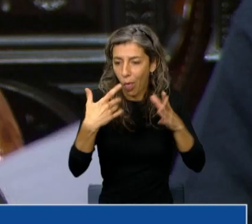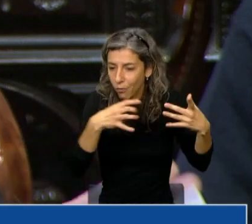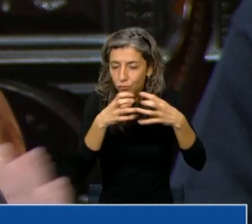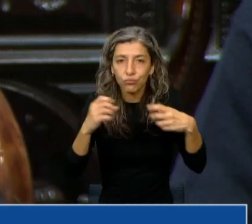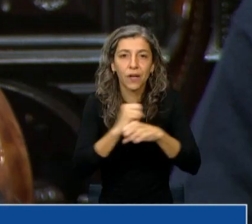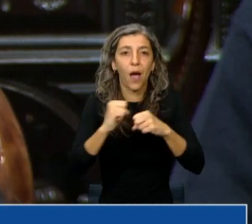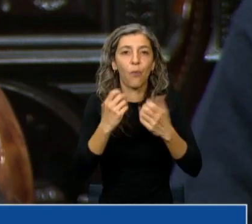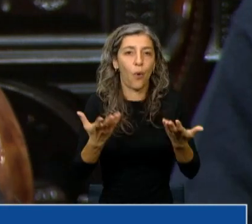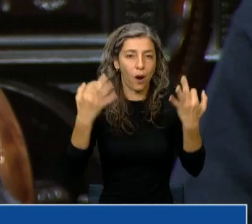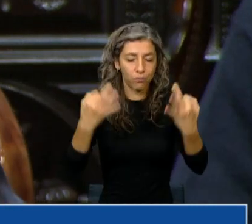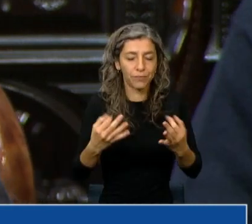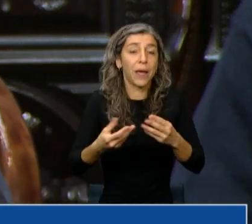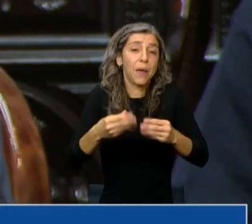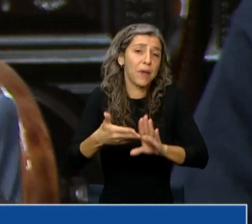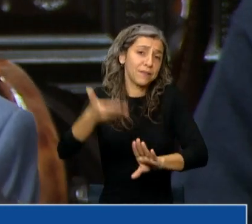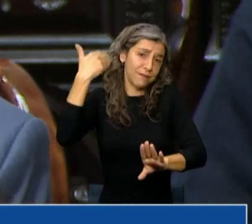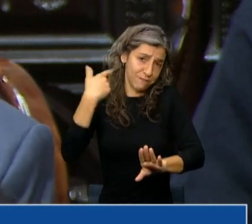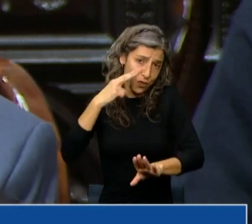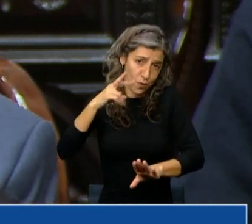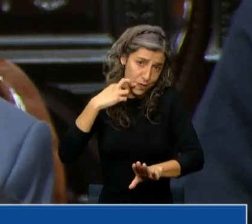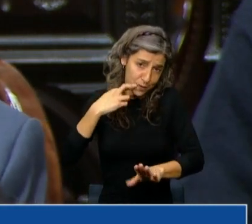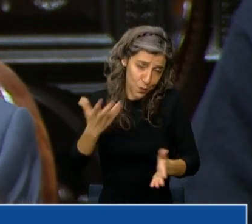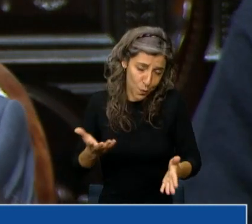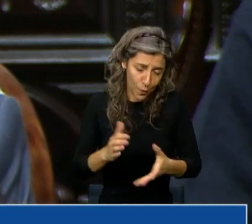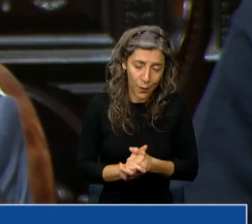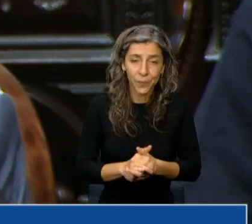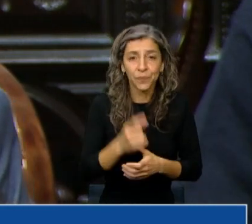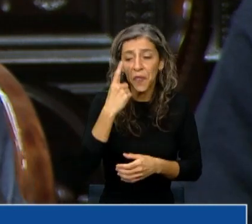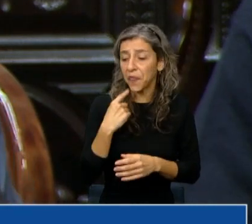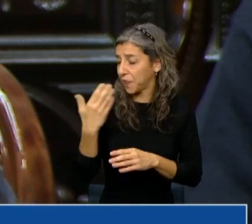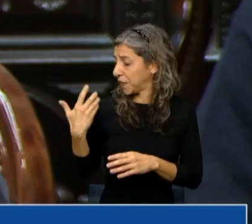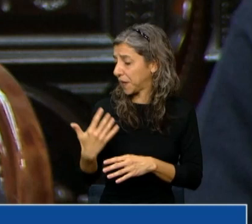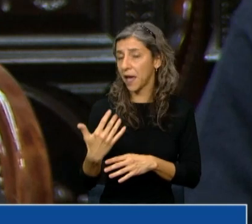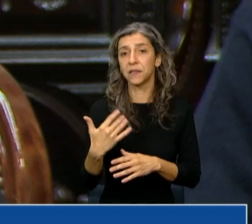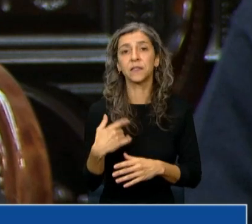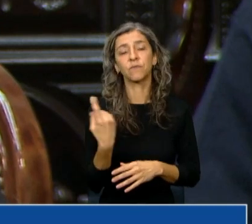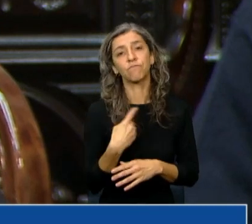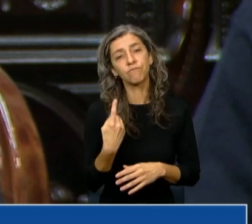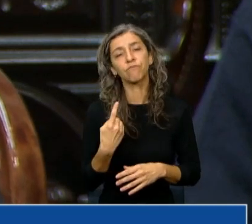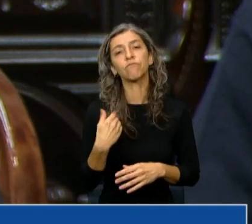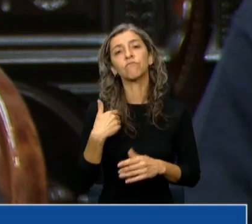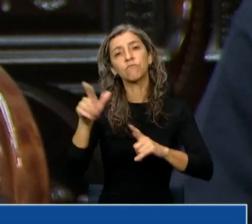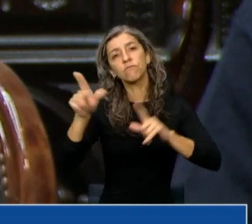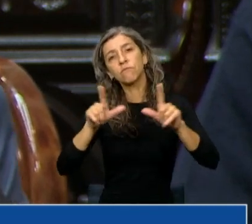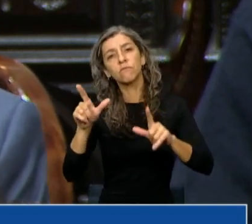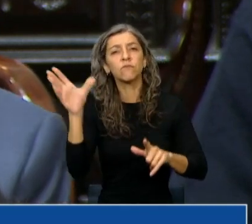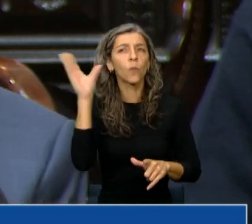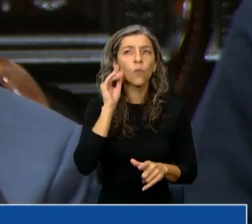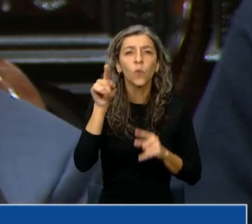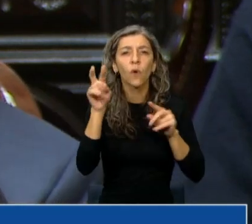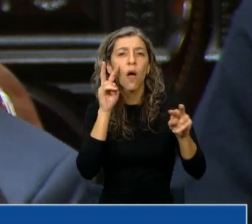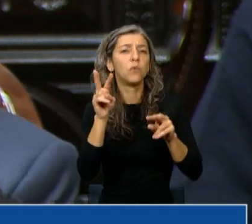del 2019. En estos días hemos escuchado en distintos programas de televisión a integrantes de